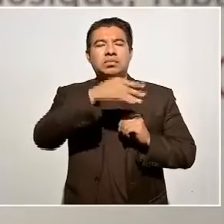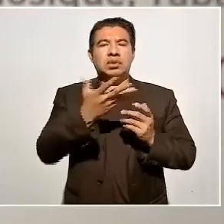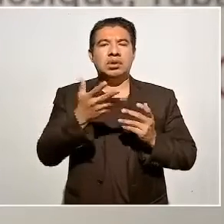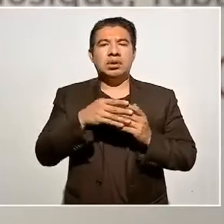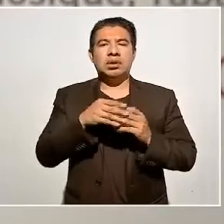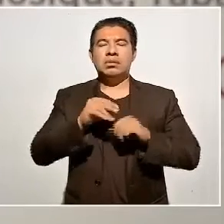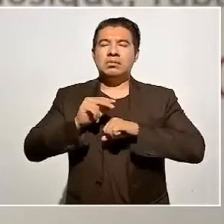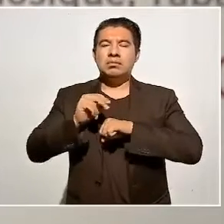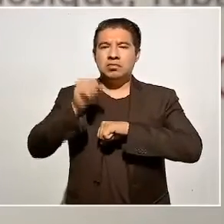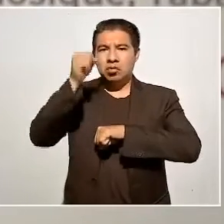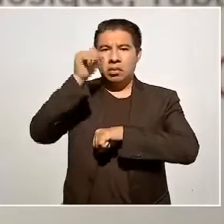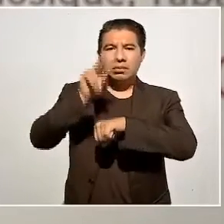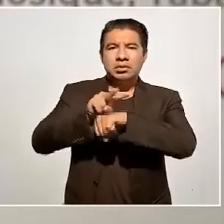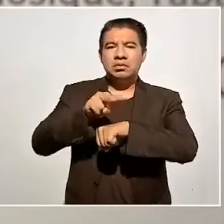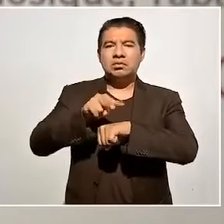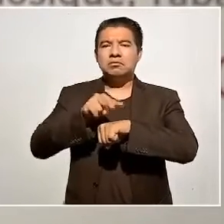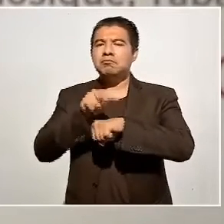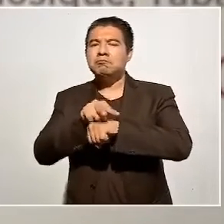de supervisión